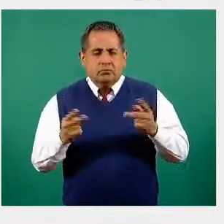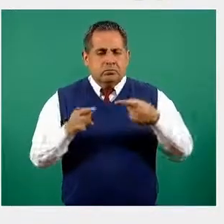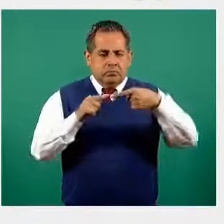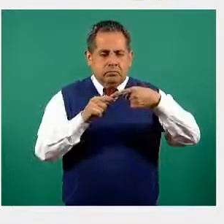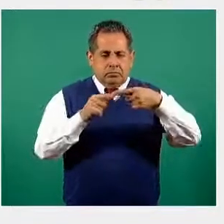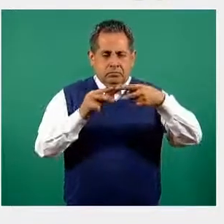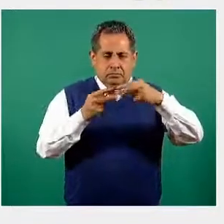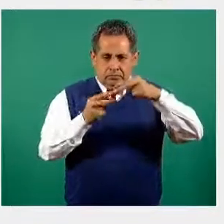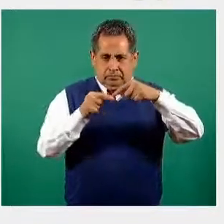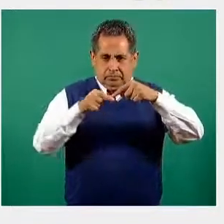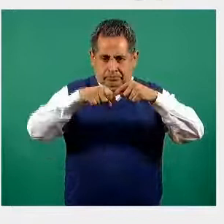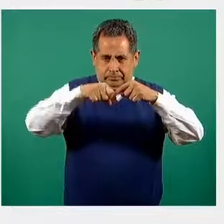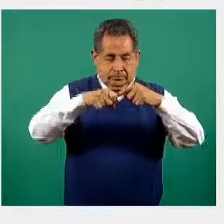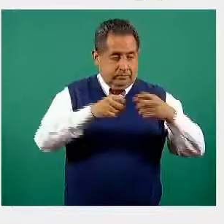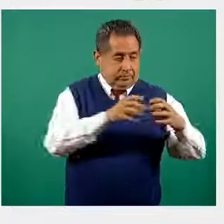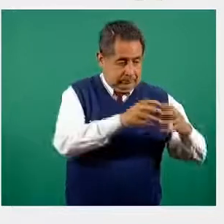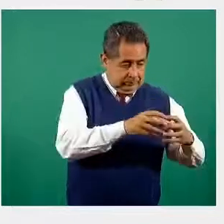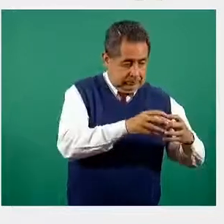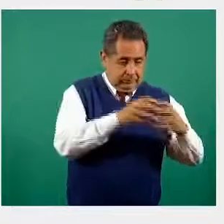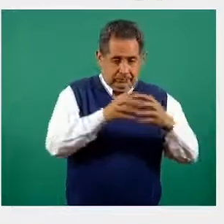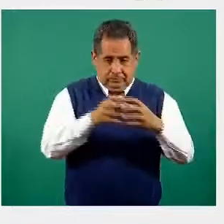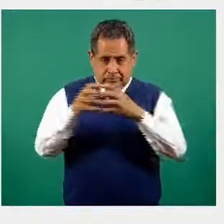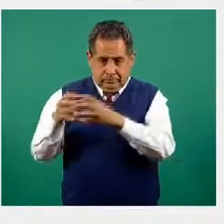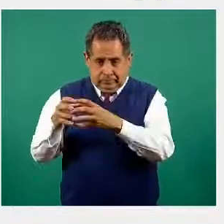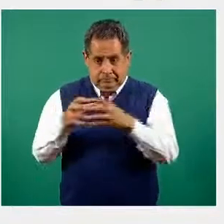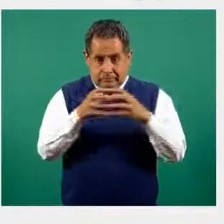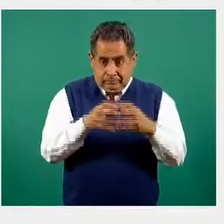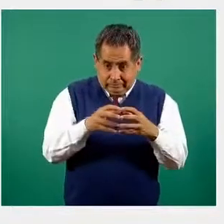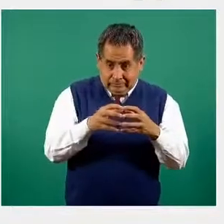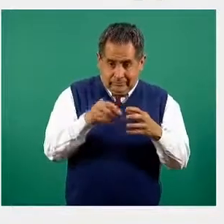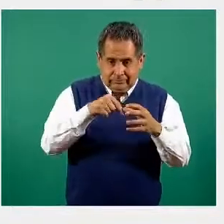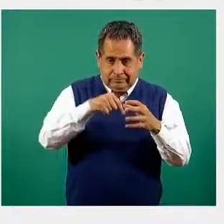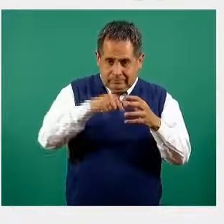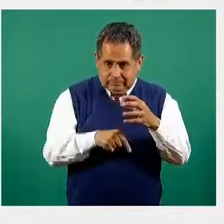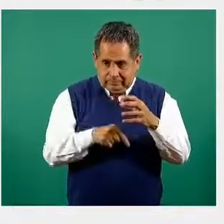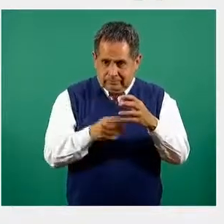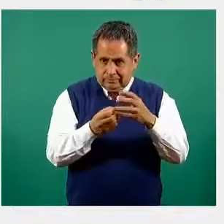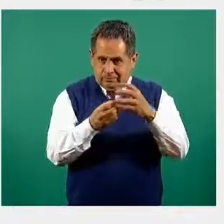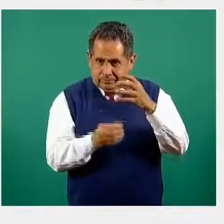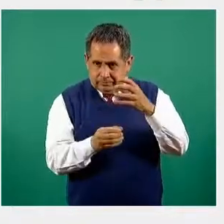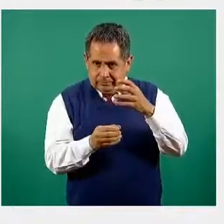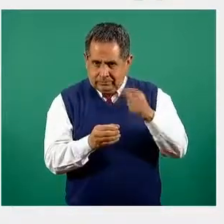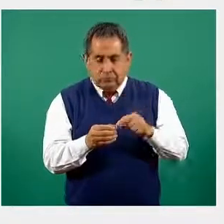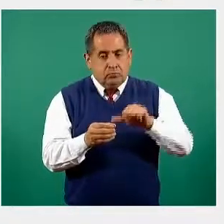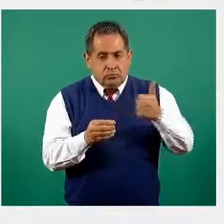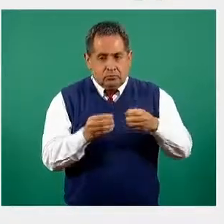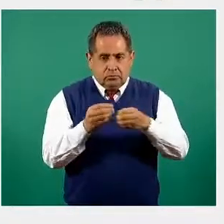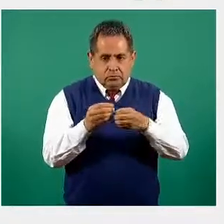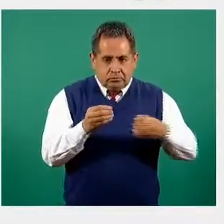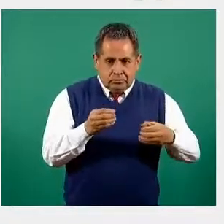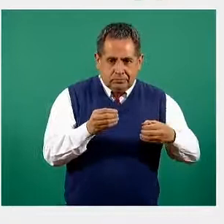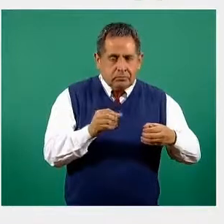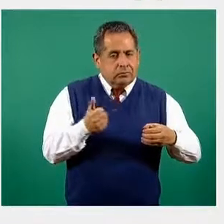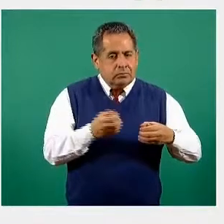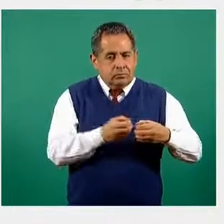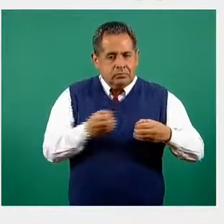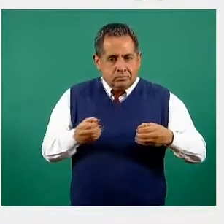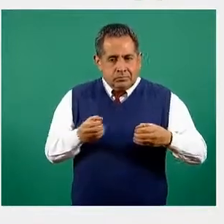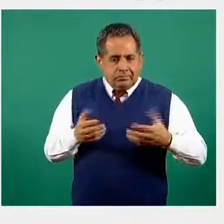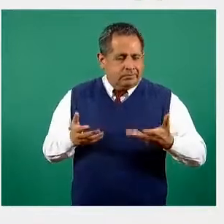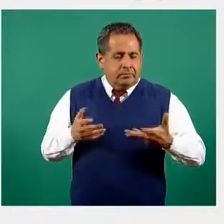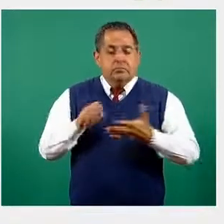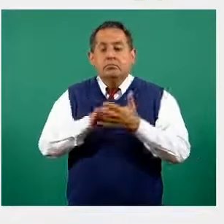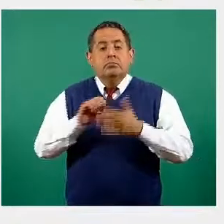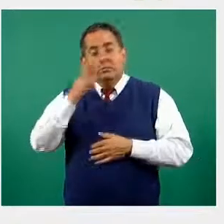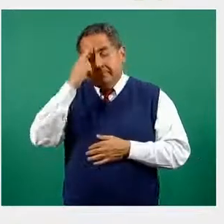recuerdan, en las semanas pasadas, el doctor Alomía les presentó aquí el primer caso de una variante detectada en el estado